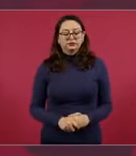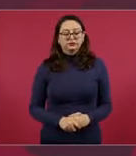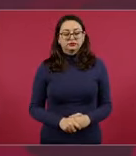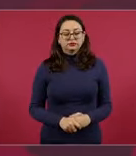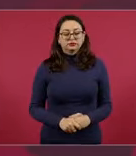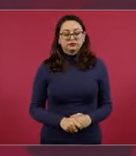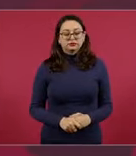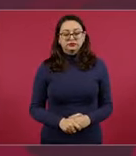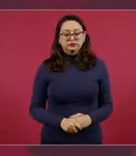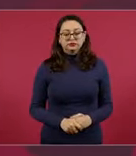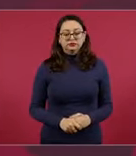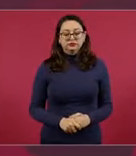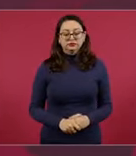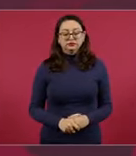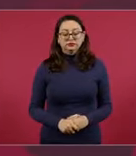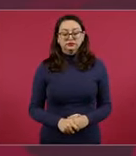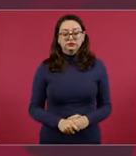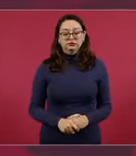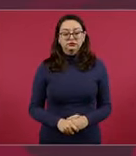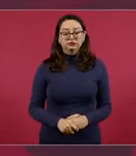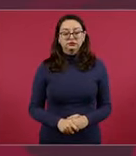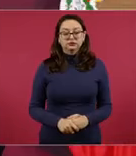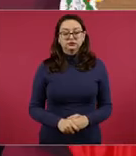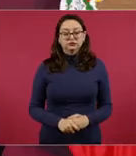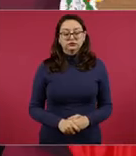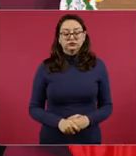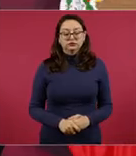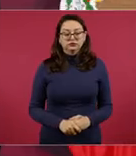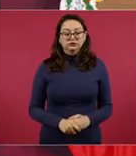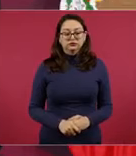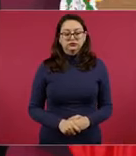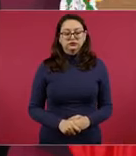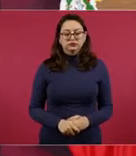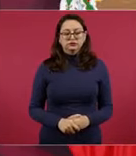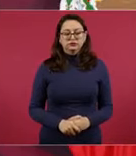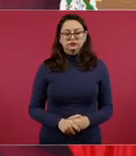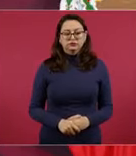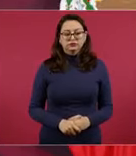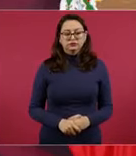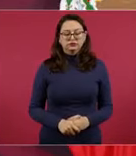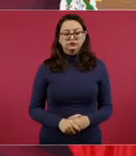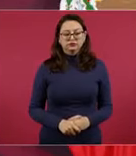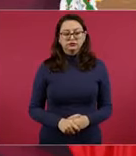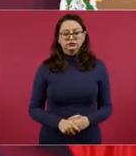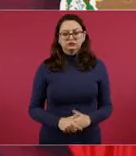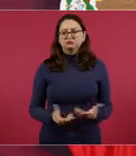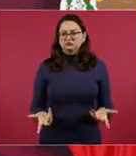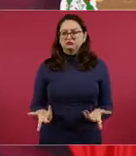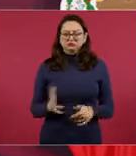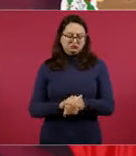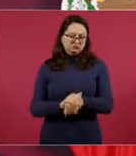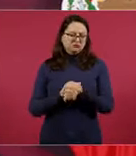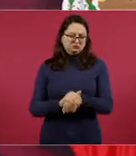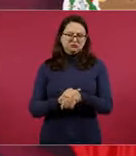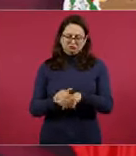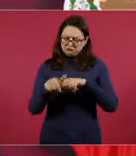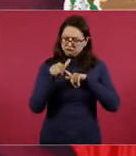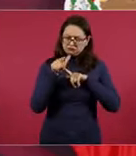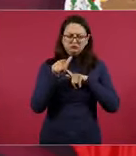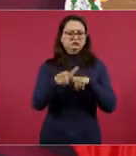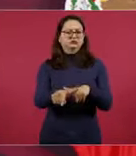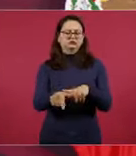Y por eso son mis amigos.